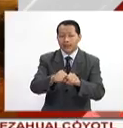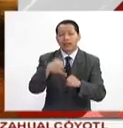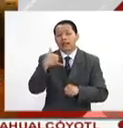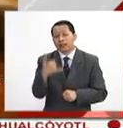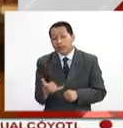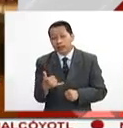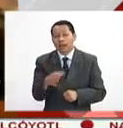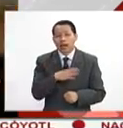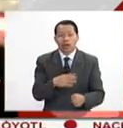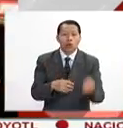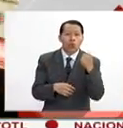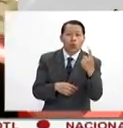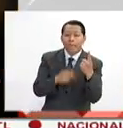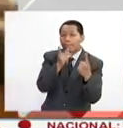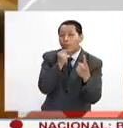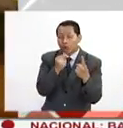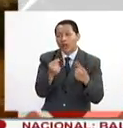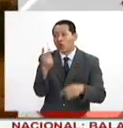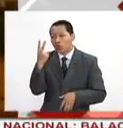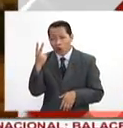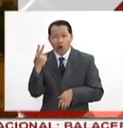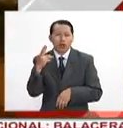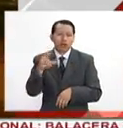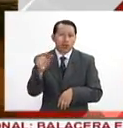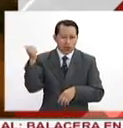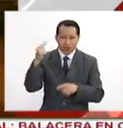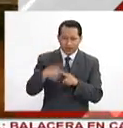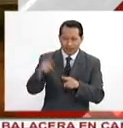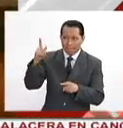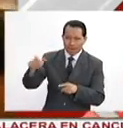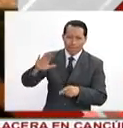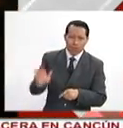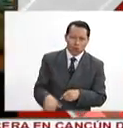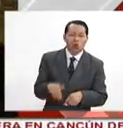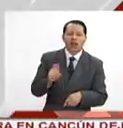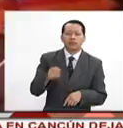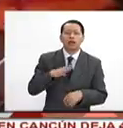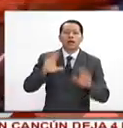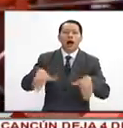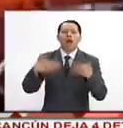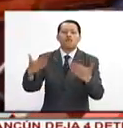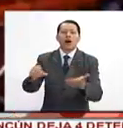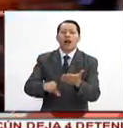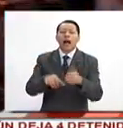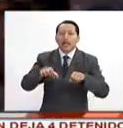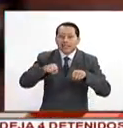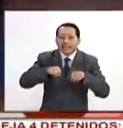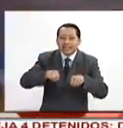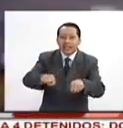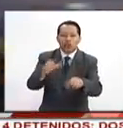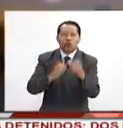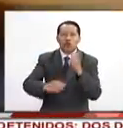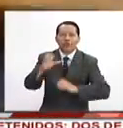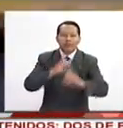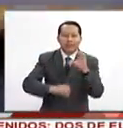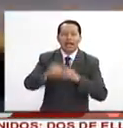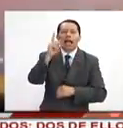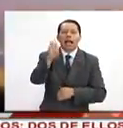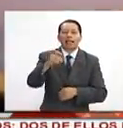y un policía y 2 atacantes, además de otro agresor abatido. El tiroteo ocurrió fuera de un centro comercial que está sobre